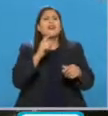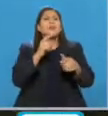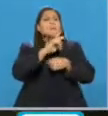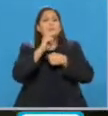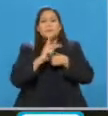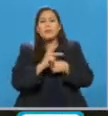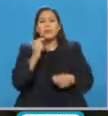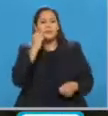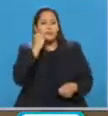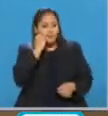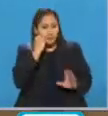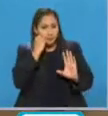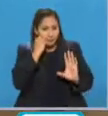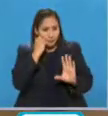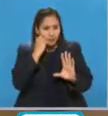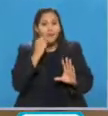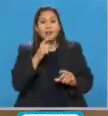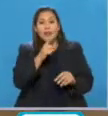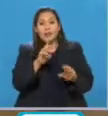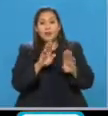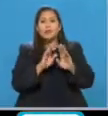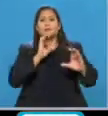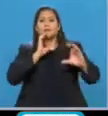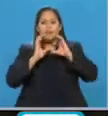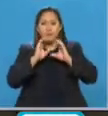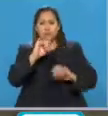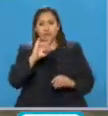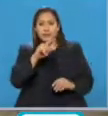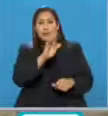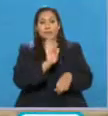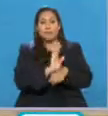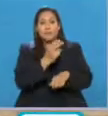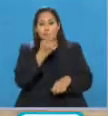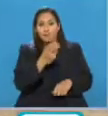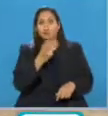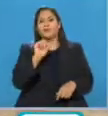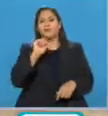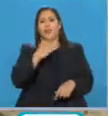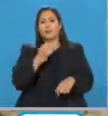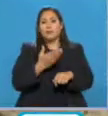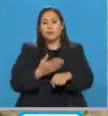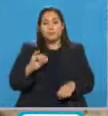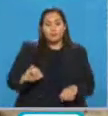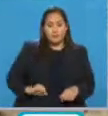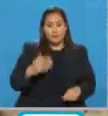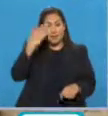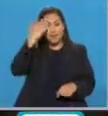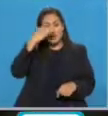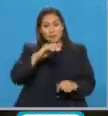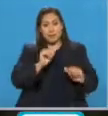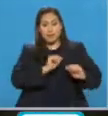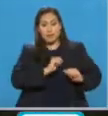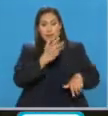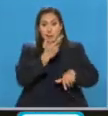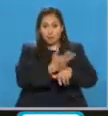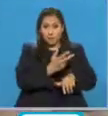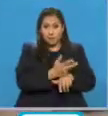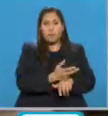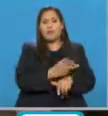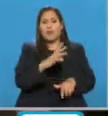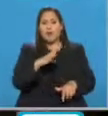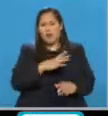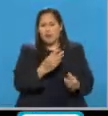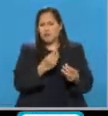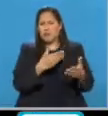Qué maravilla, obviamente hay un proceso de comunicación. La película hace algo muy interesante. Sabemos que el ejército americano está cargado